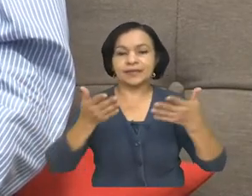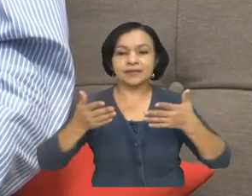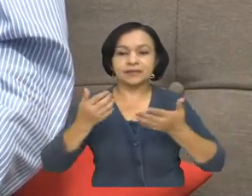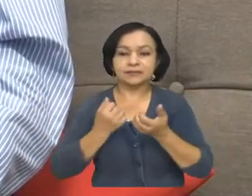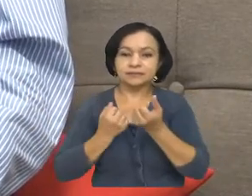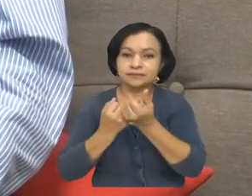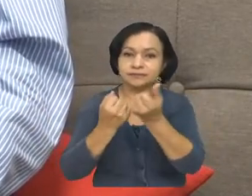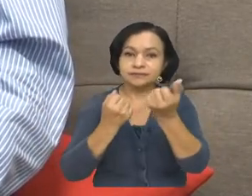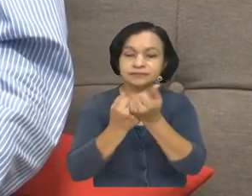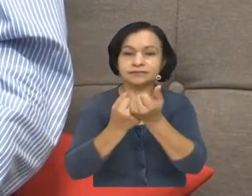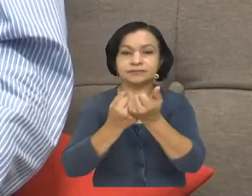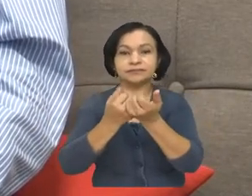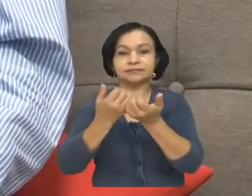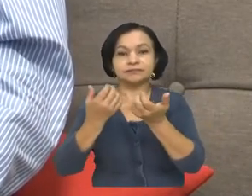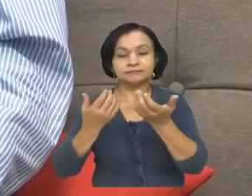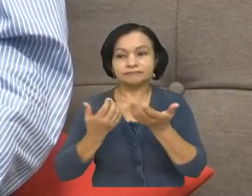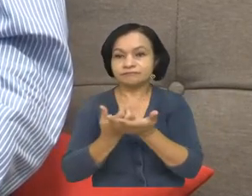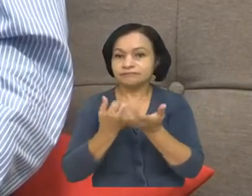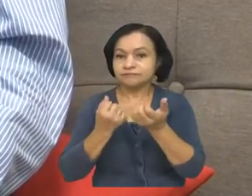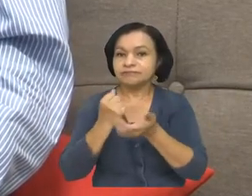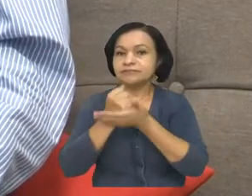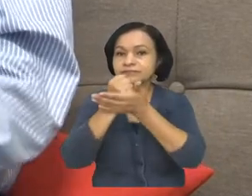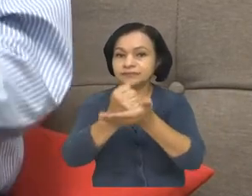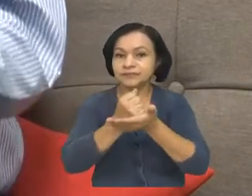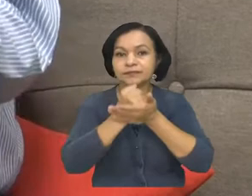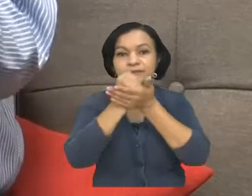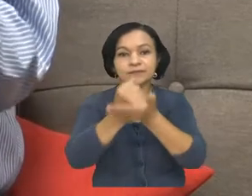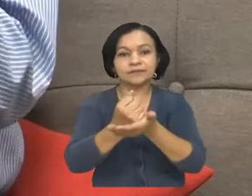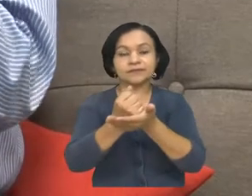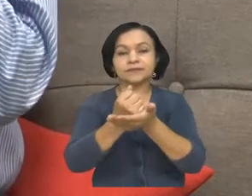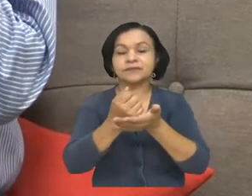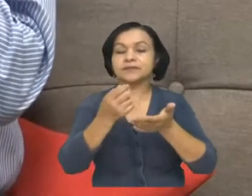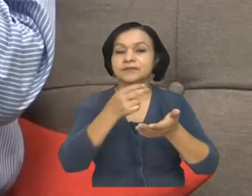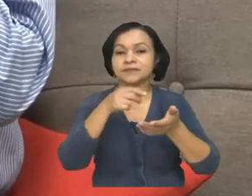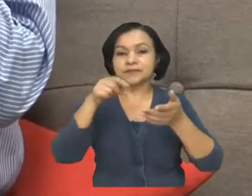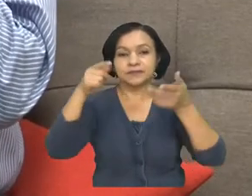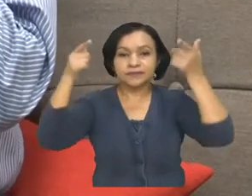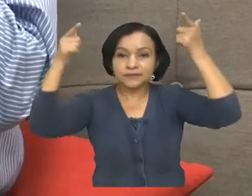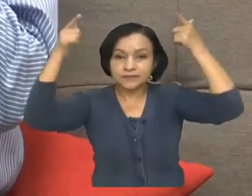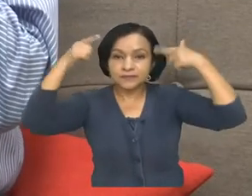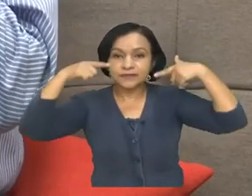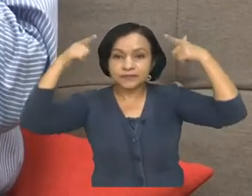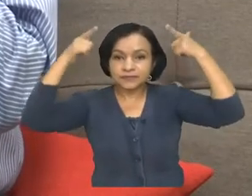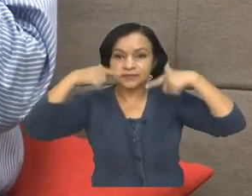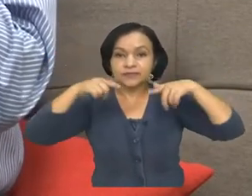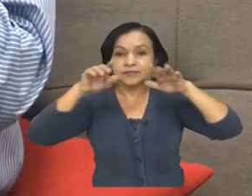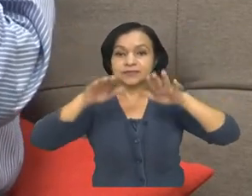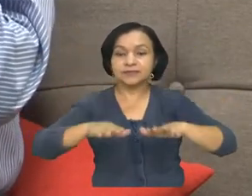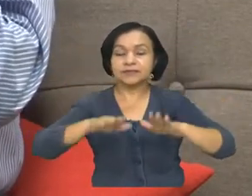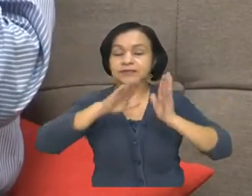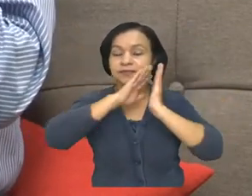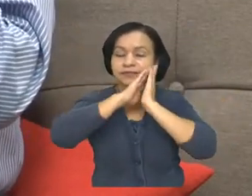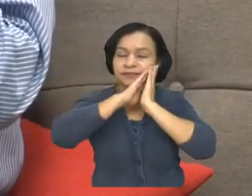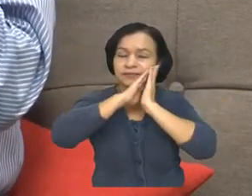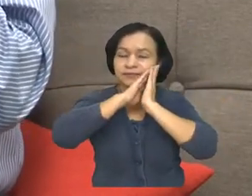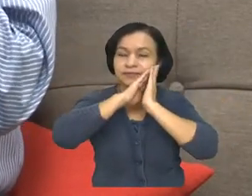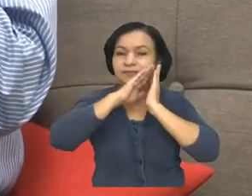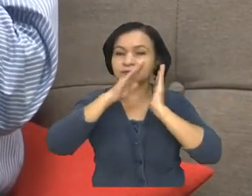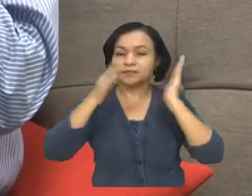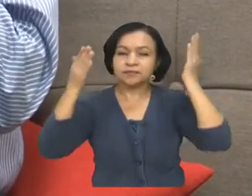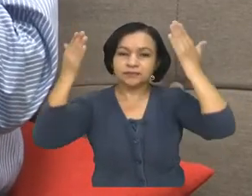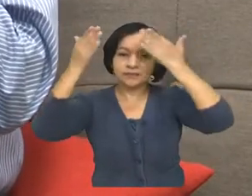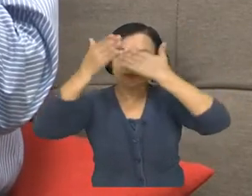solidaridad, con espíritu combatiente, y ahí estuvimos prácticamente, ahí dormimos la noche,